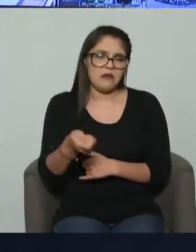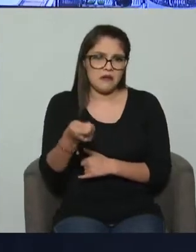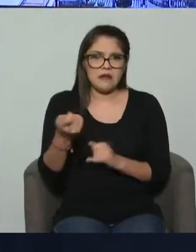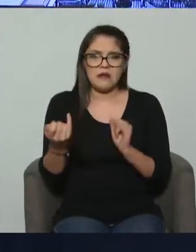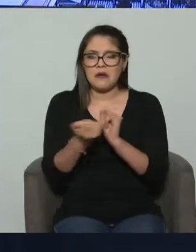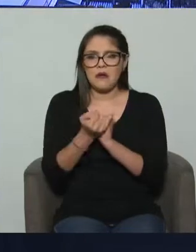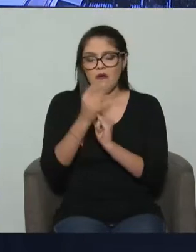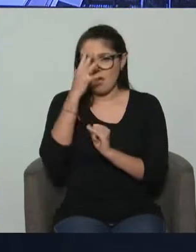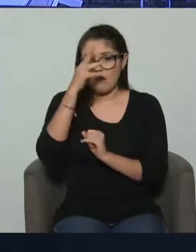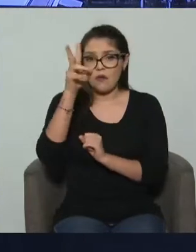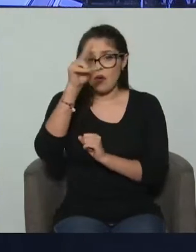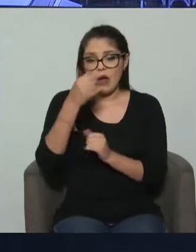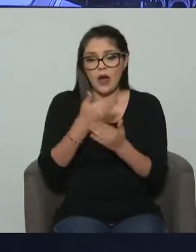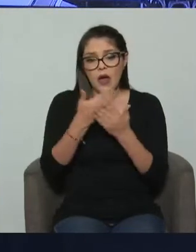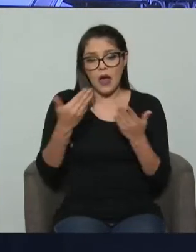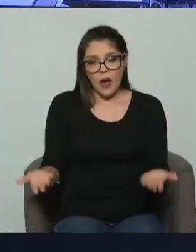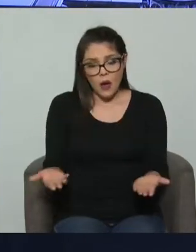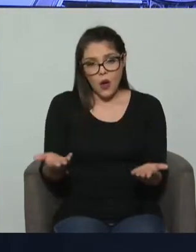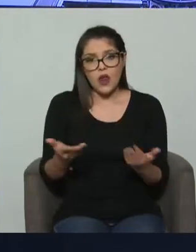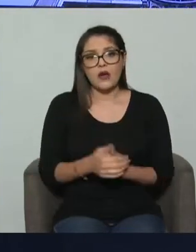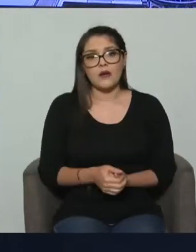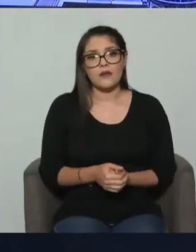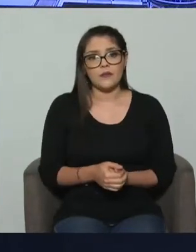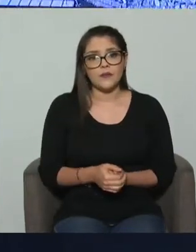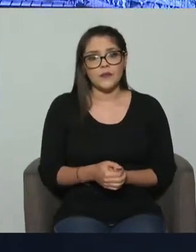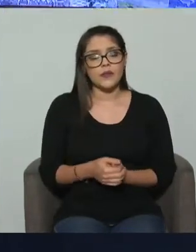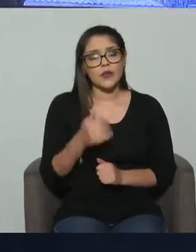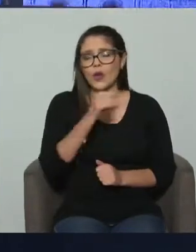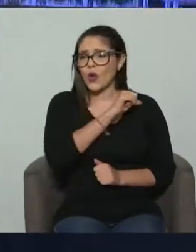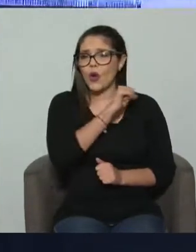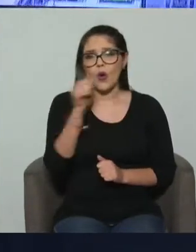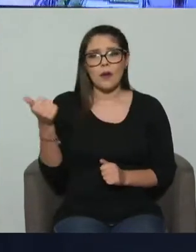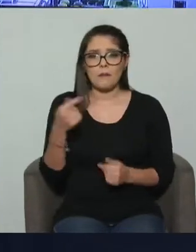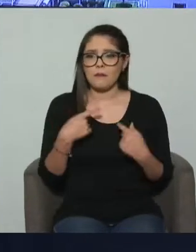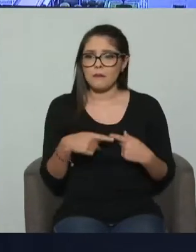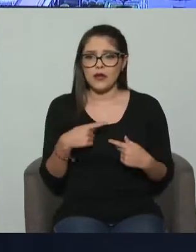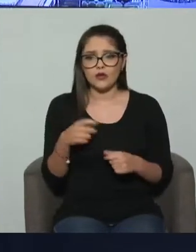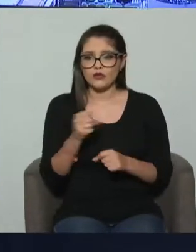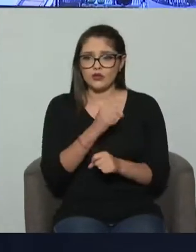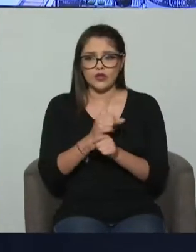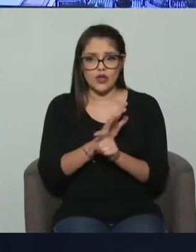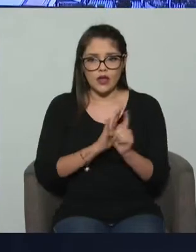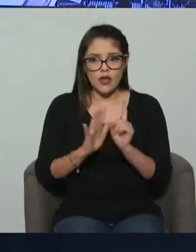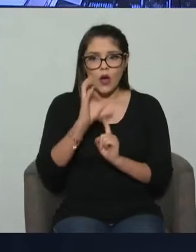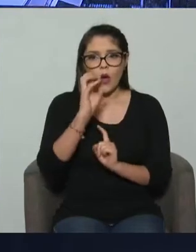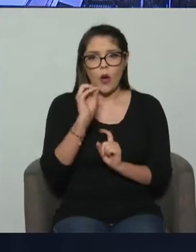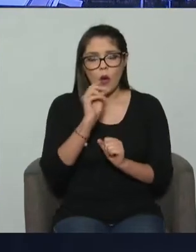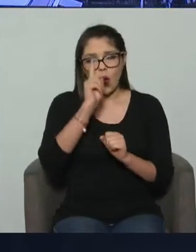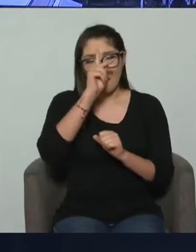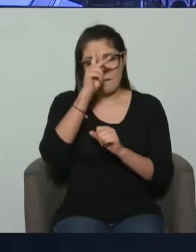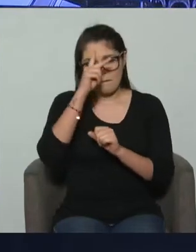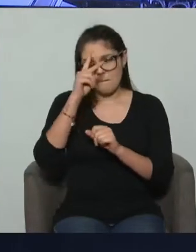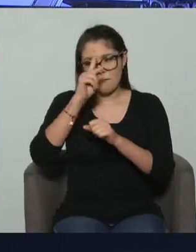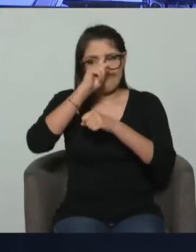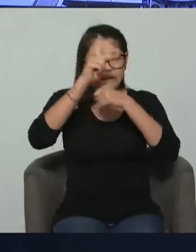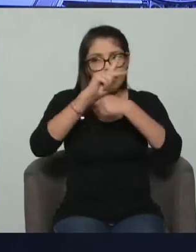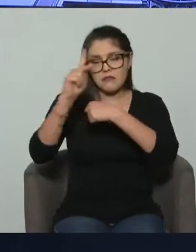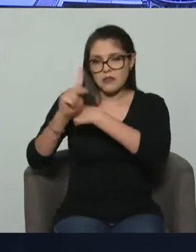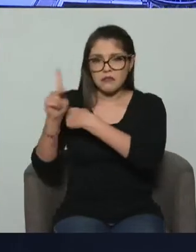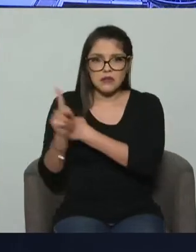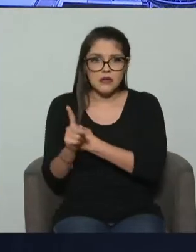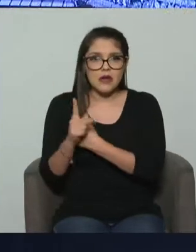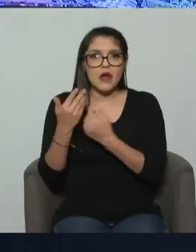armas que tenemos. Entonces son, a lo mejor hay que ponerlo como si fueran tres cosas, aunque una